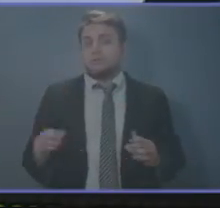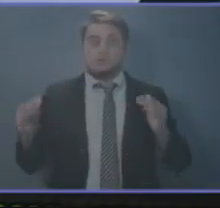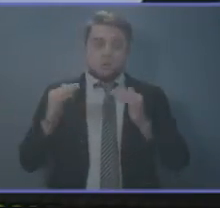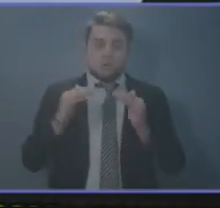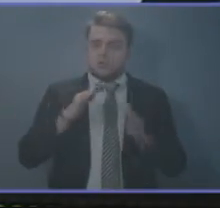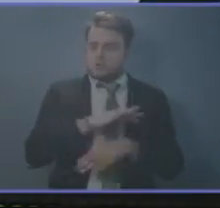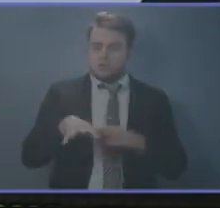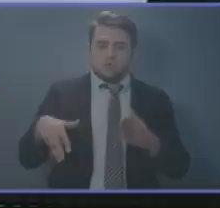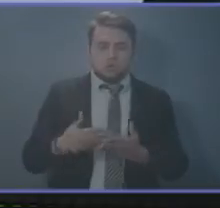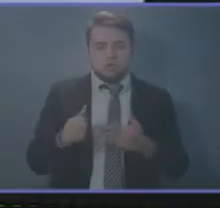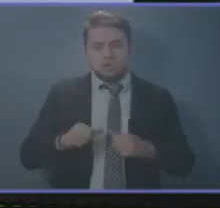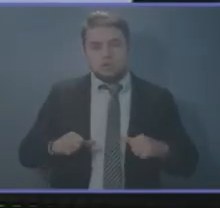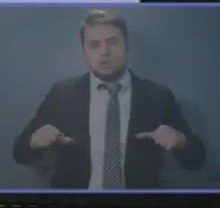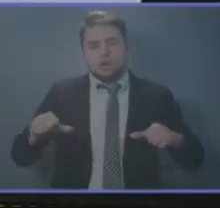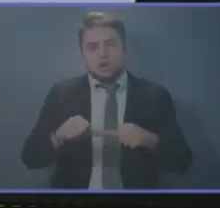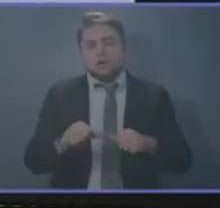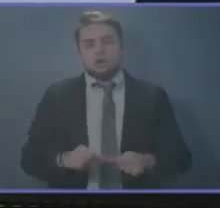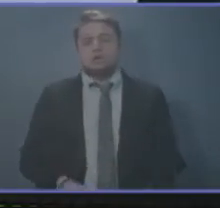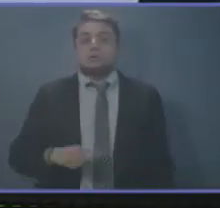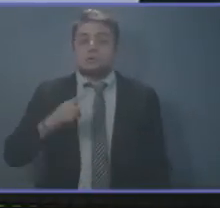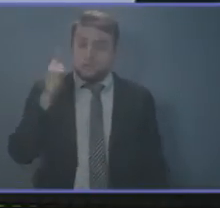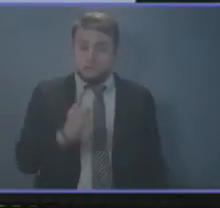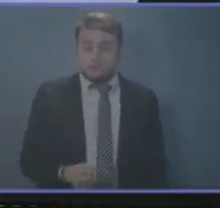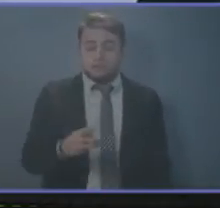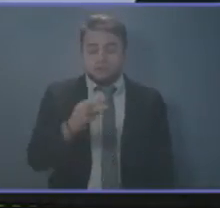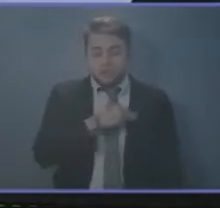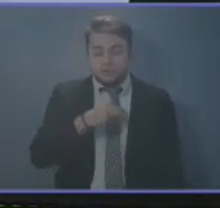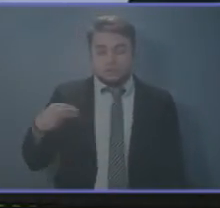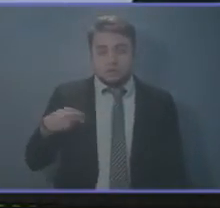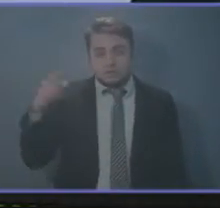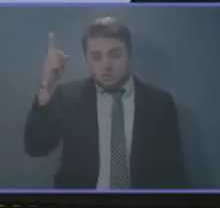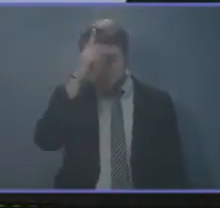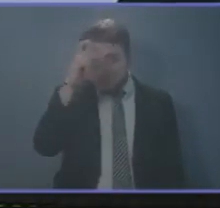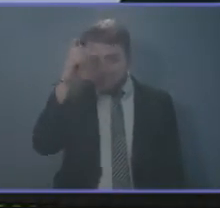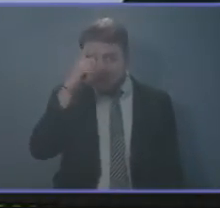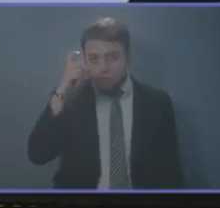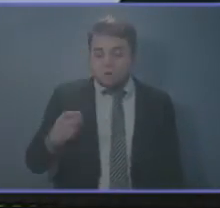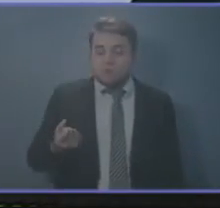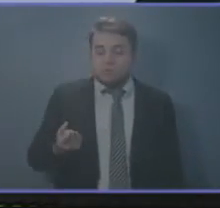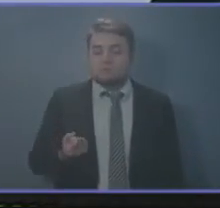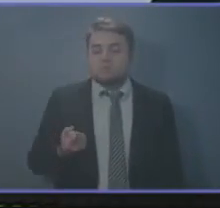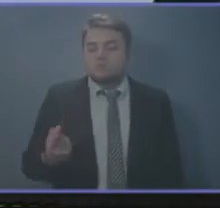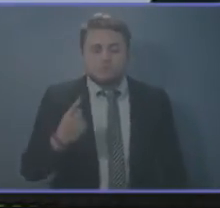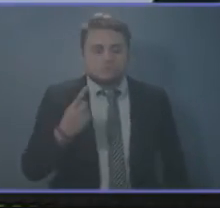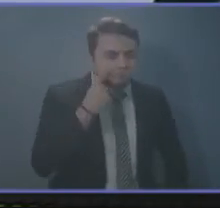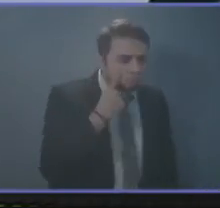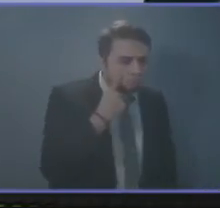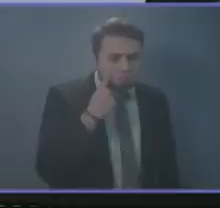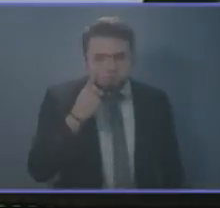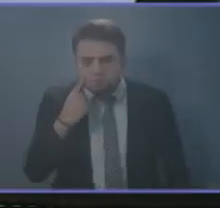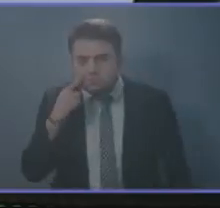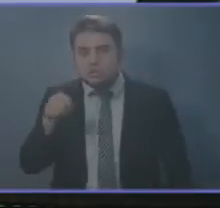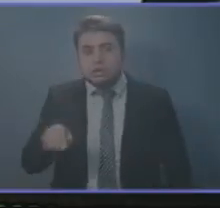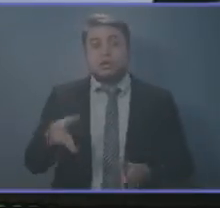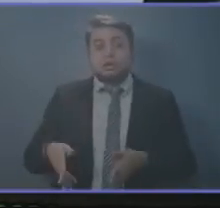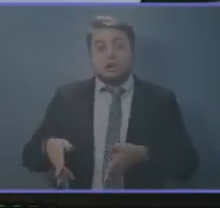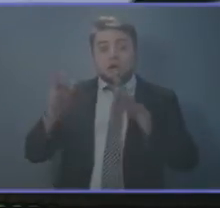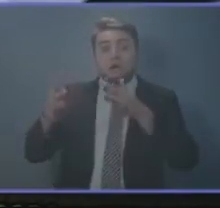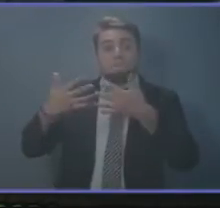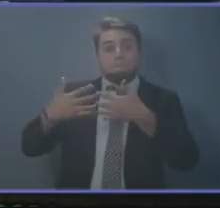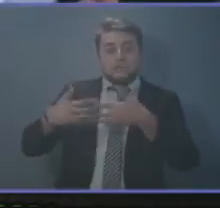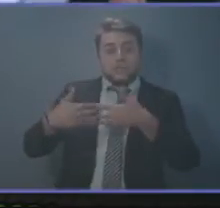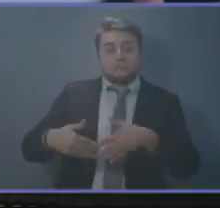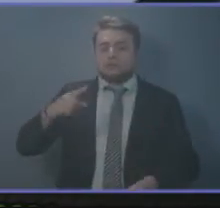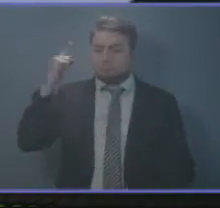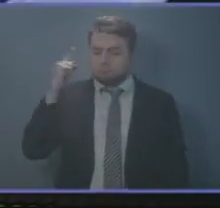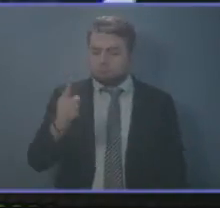todos los sectores, y que debería ser el Ministerio de Trabajo el que se acerque a corroborar a dichas empresas que cumplan con